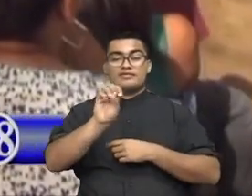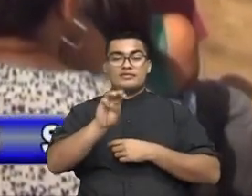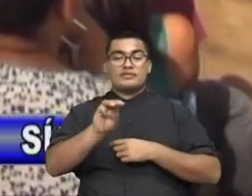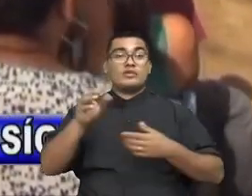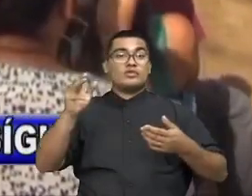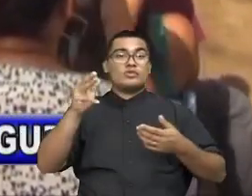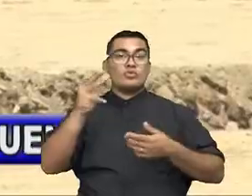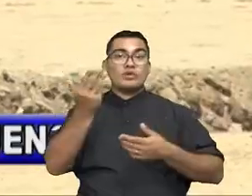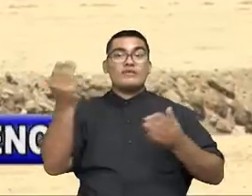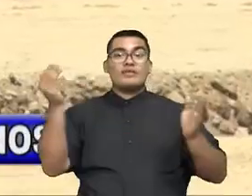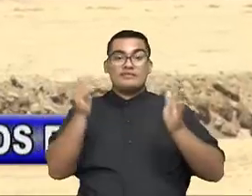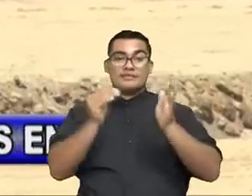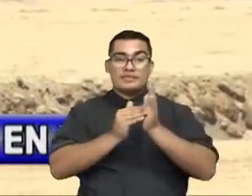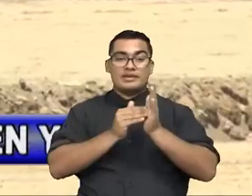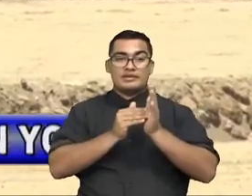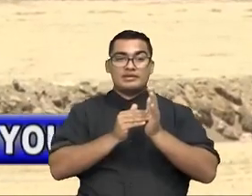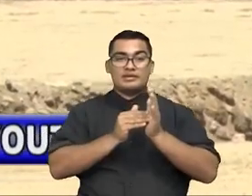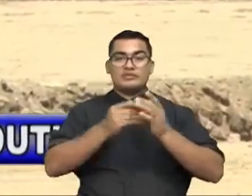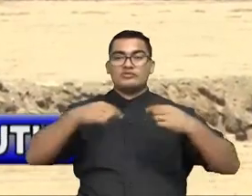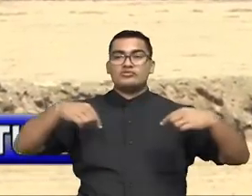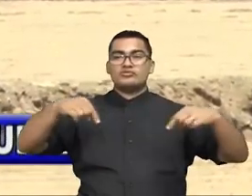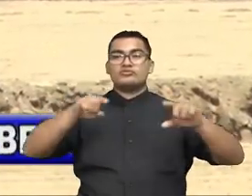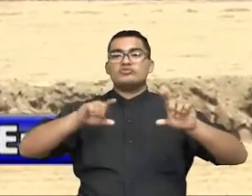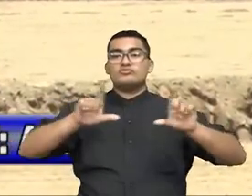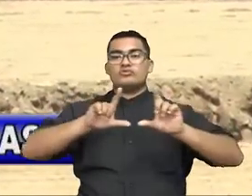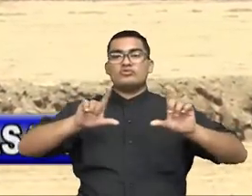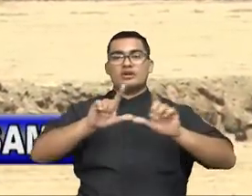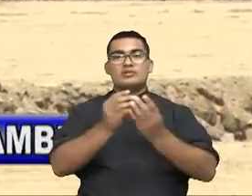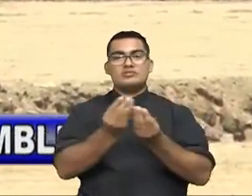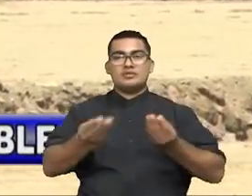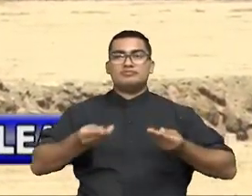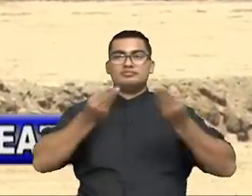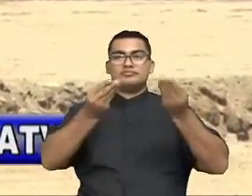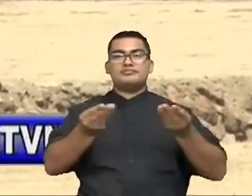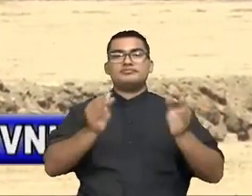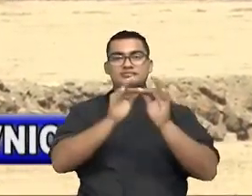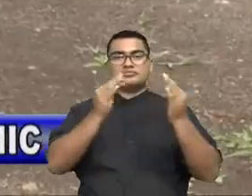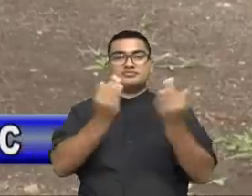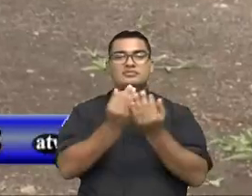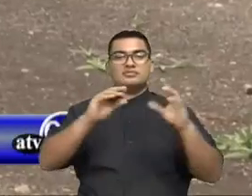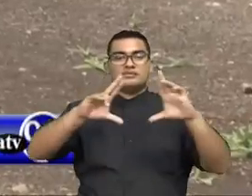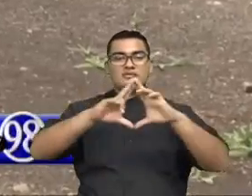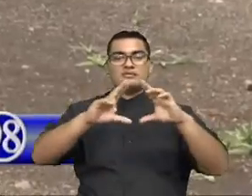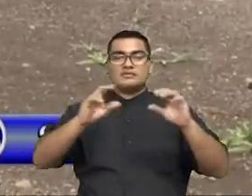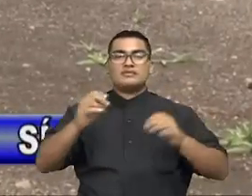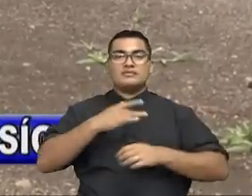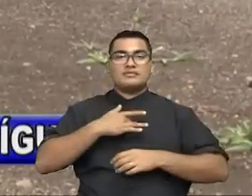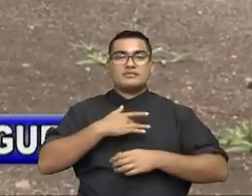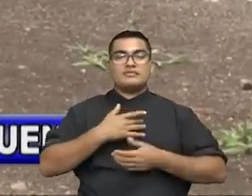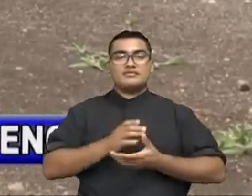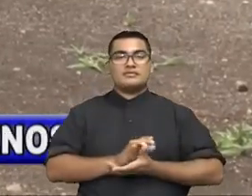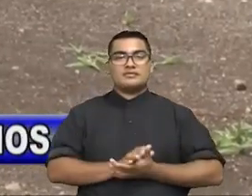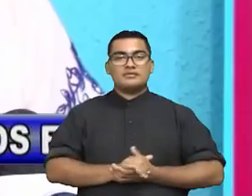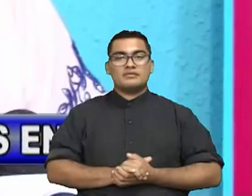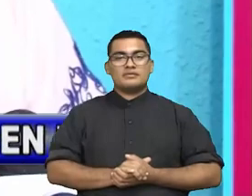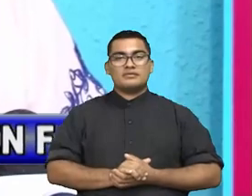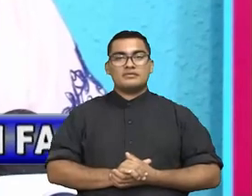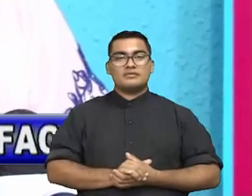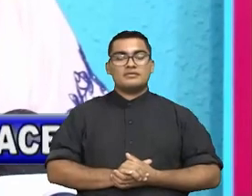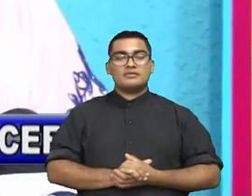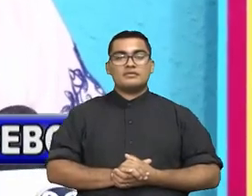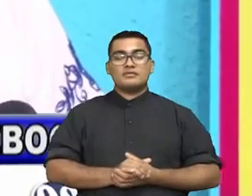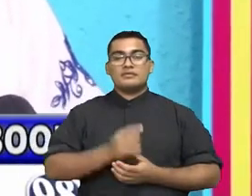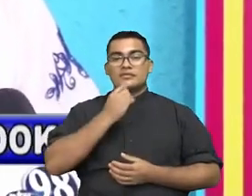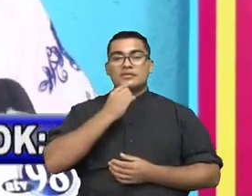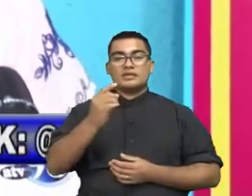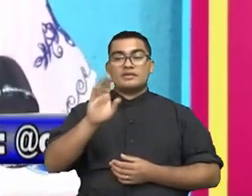programa Bixmark Martínez están listos para ser entregados a las familias nicaragüenses que lo han solicitado. En